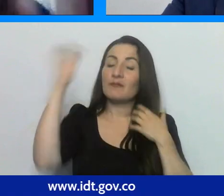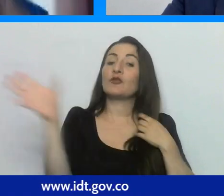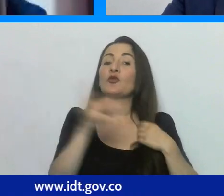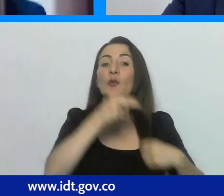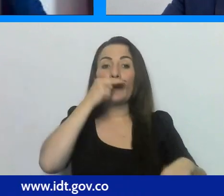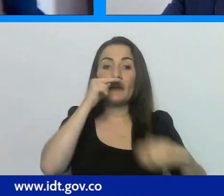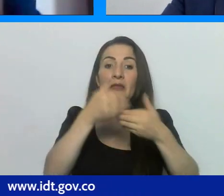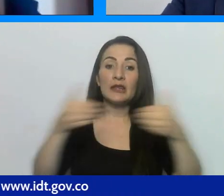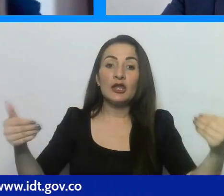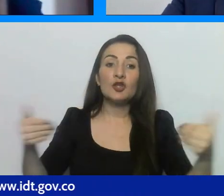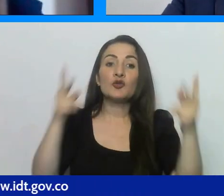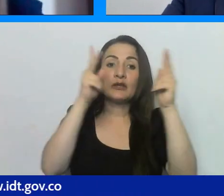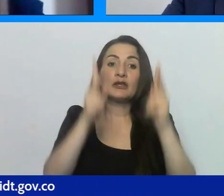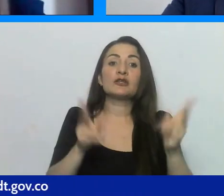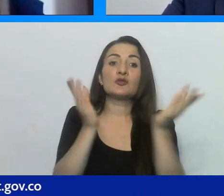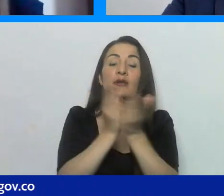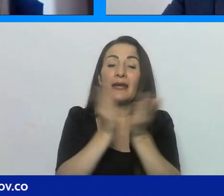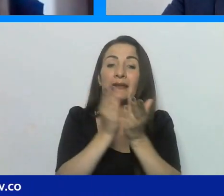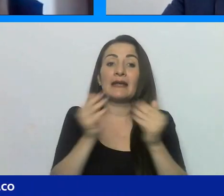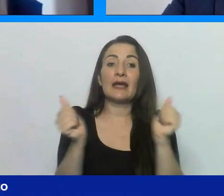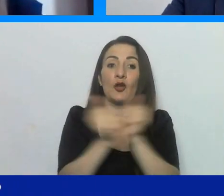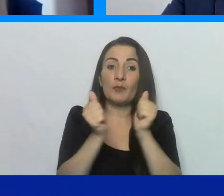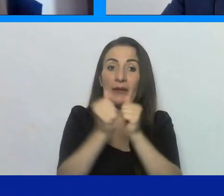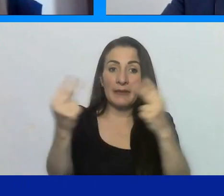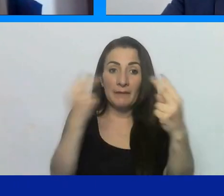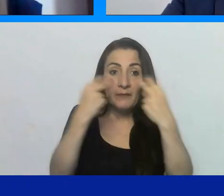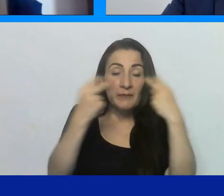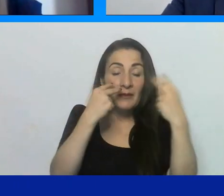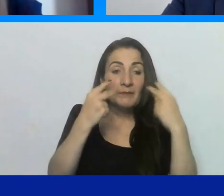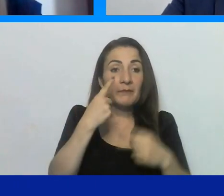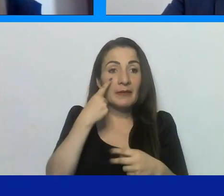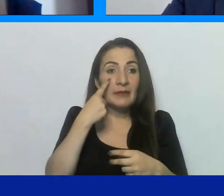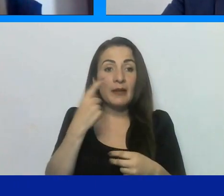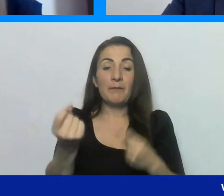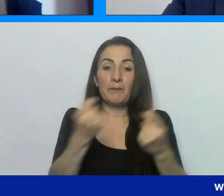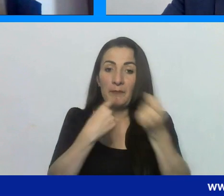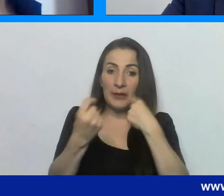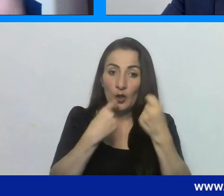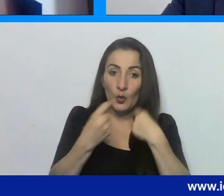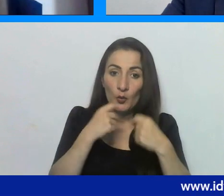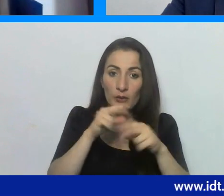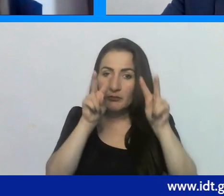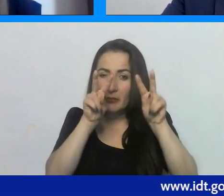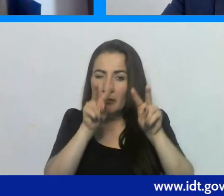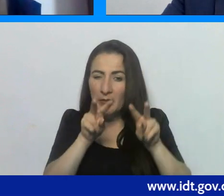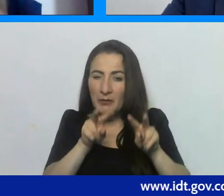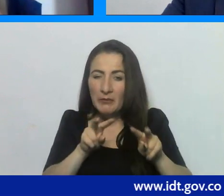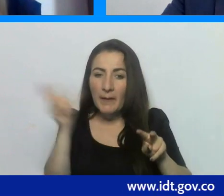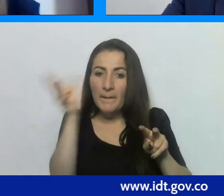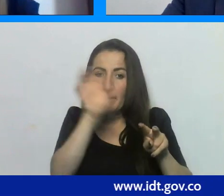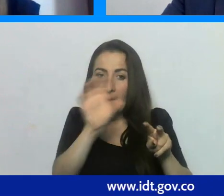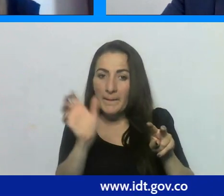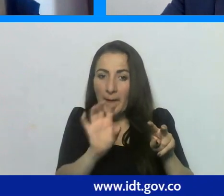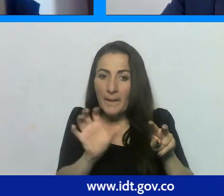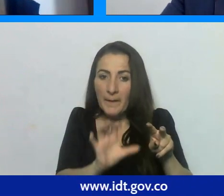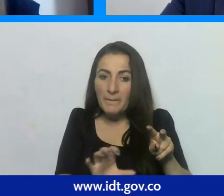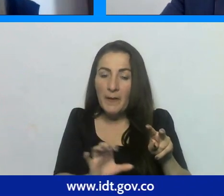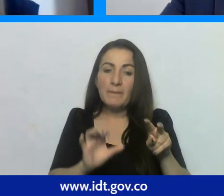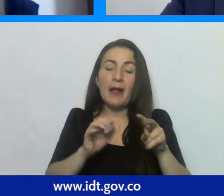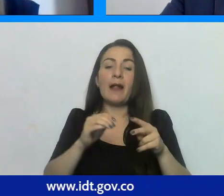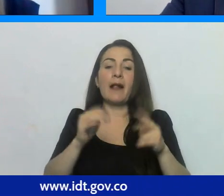que nos acompañan, súper pendientes, y todas las preguntas que tengan las leeremos a medida que vamos pasando nuestra